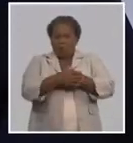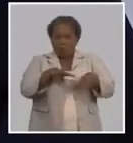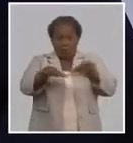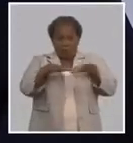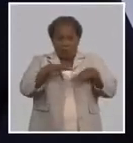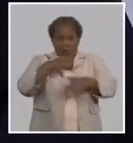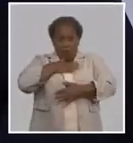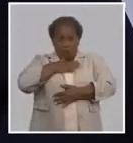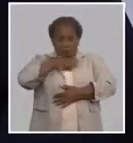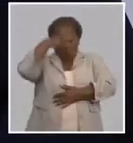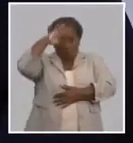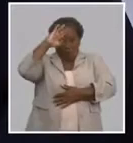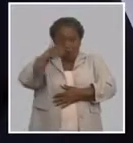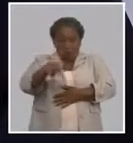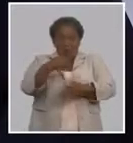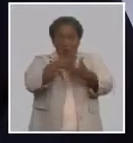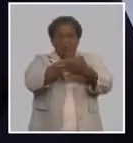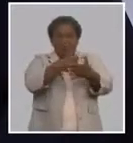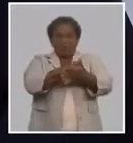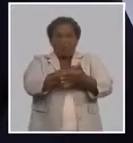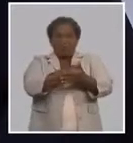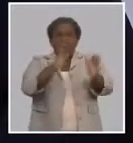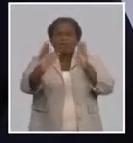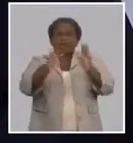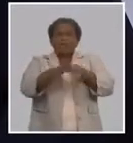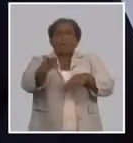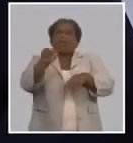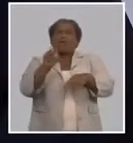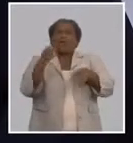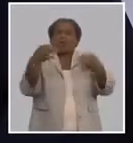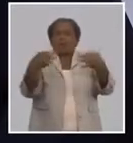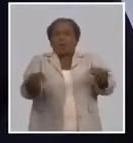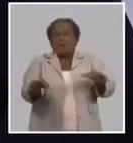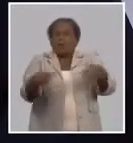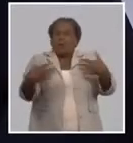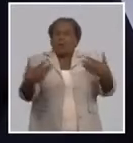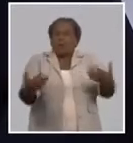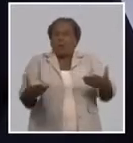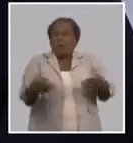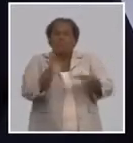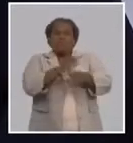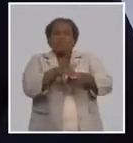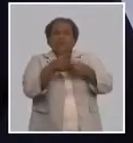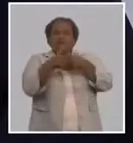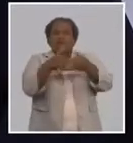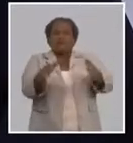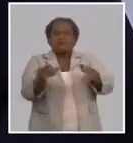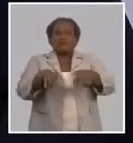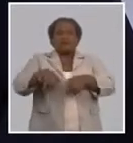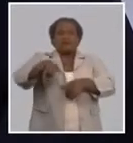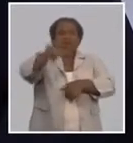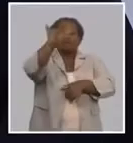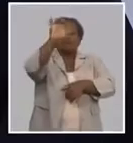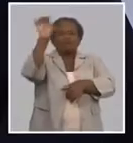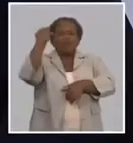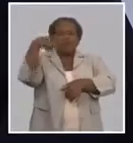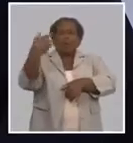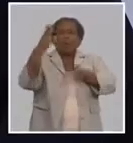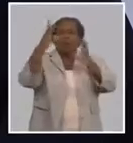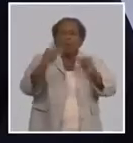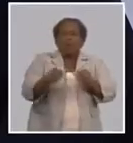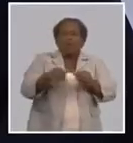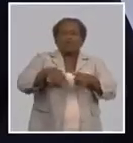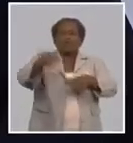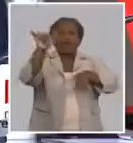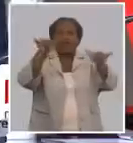para enfrentar esta nueva normalidad que ya estamos viviendo como ha sido el reinicio de las operaciones aéreas cuántas aerolíneas están ya volando